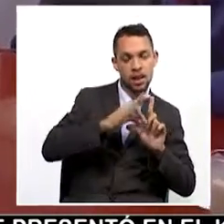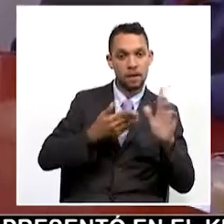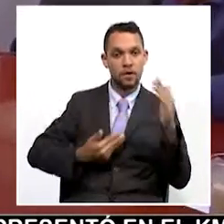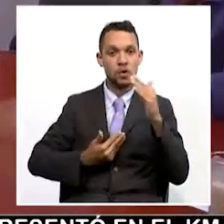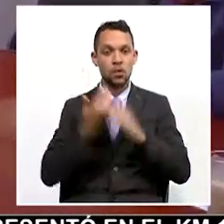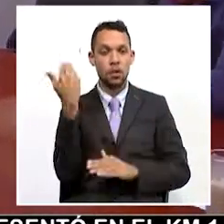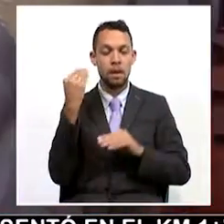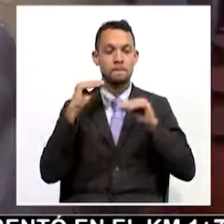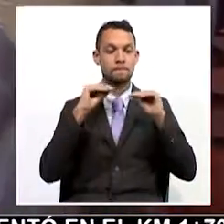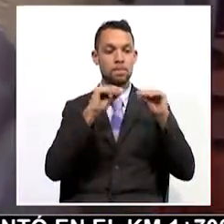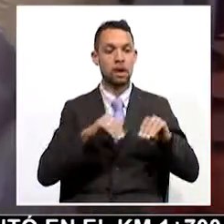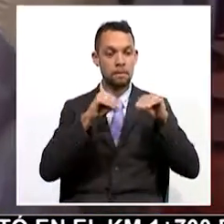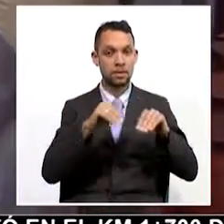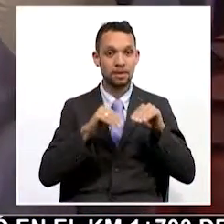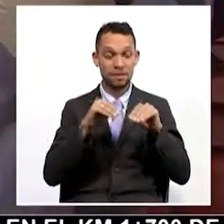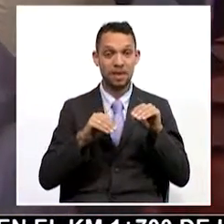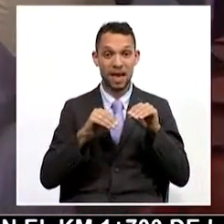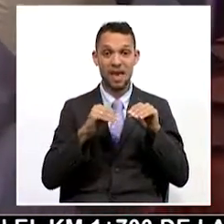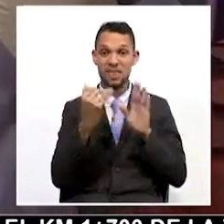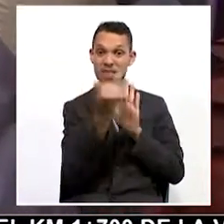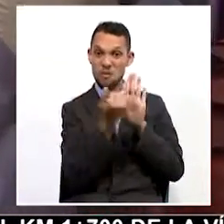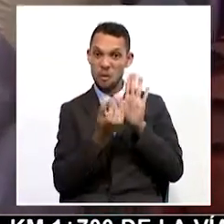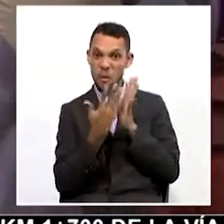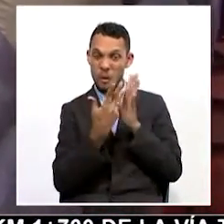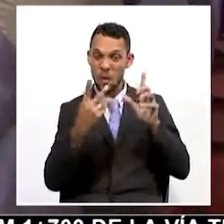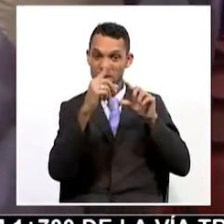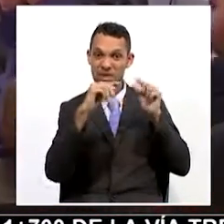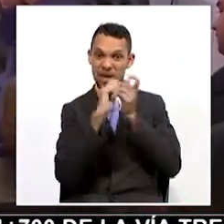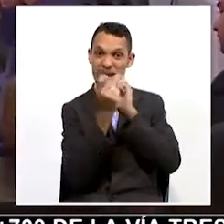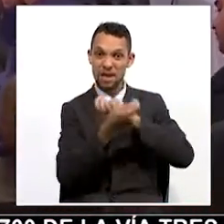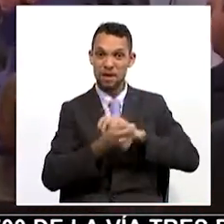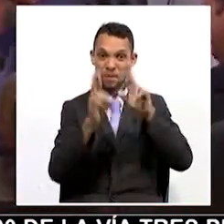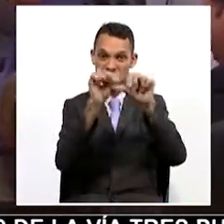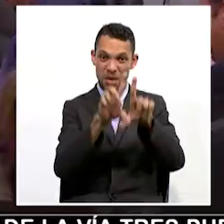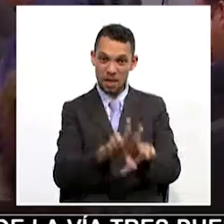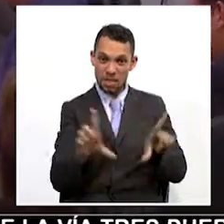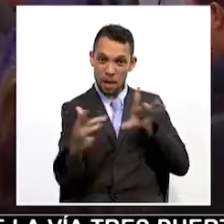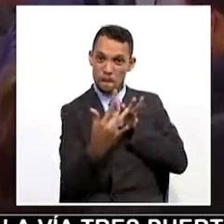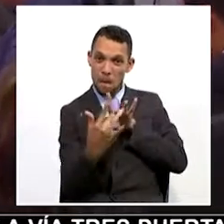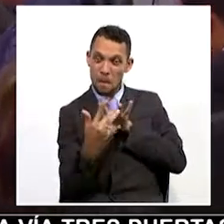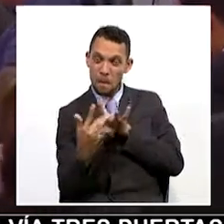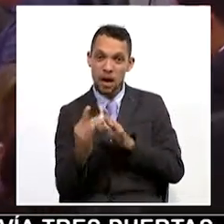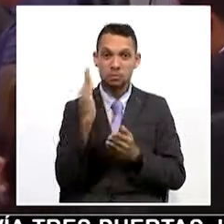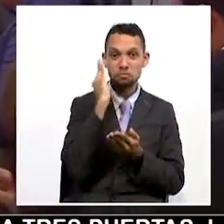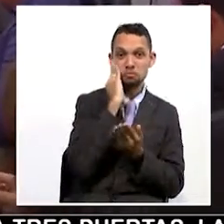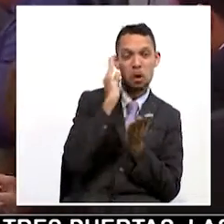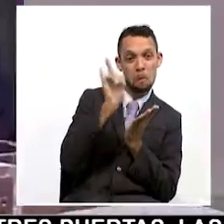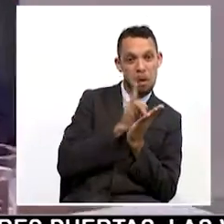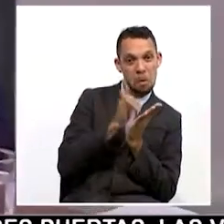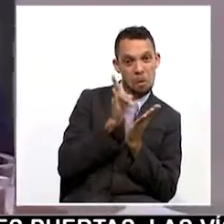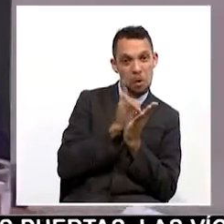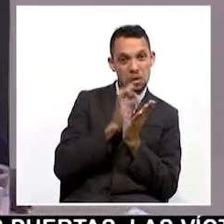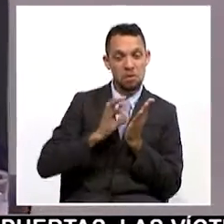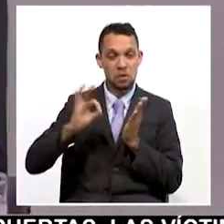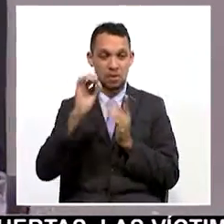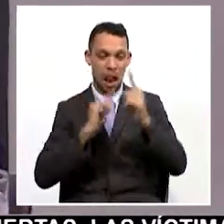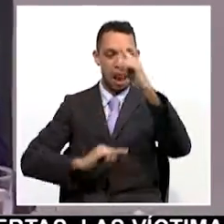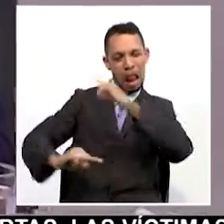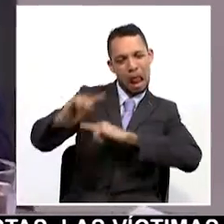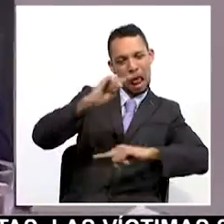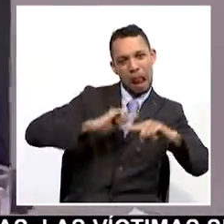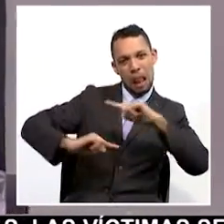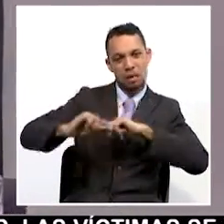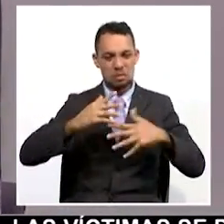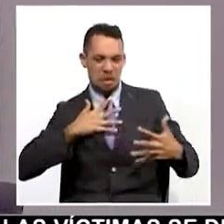la revitalización de su imagen, ajustes a la página web, aplicación móvil, nuevas propuestas de producción y